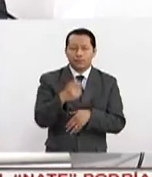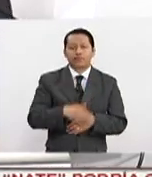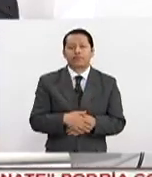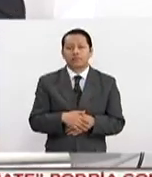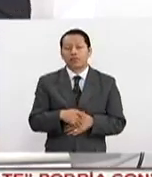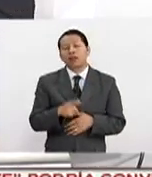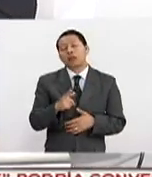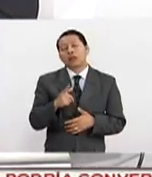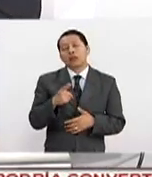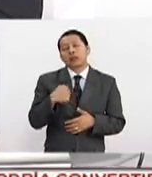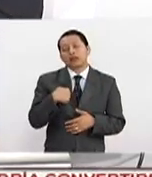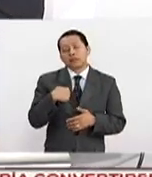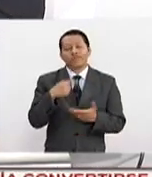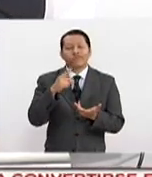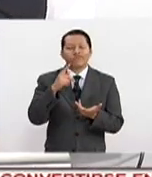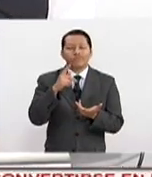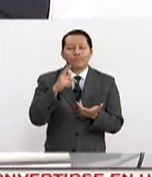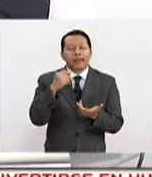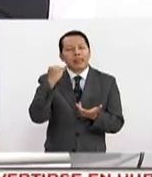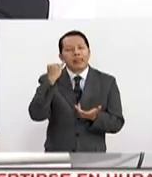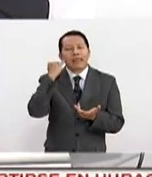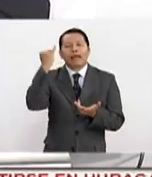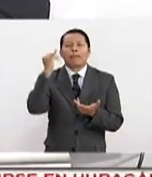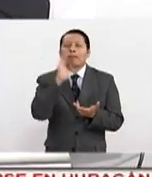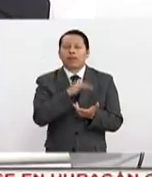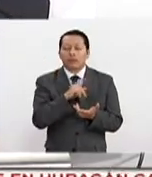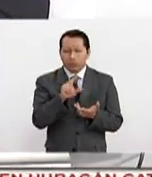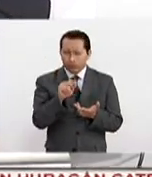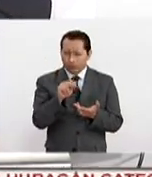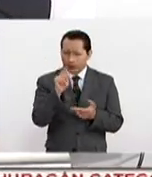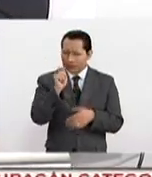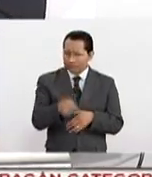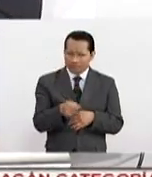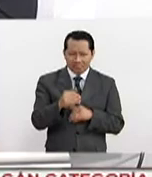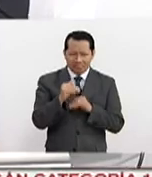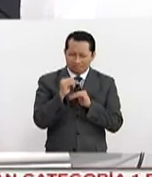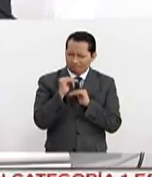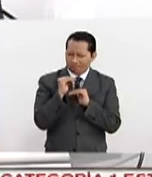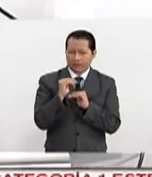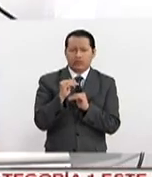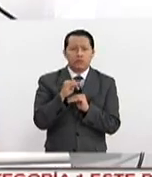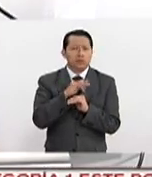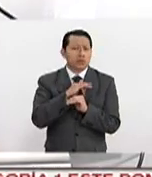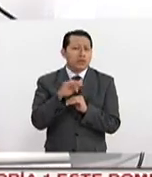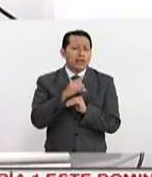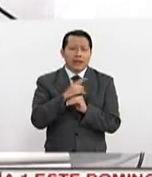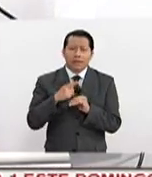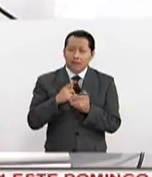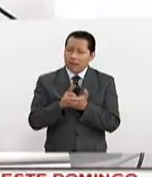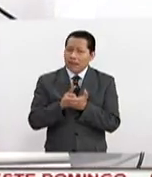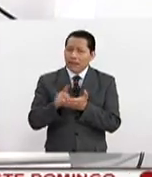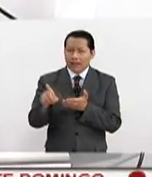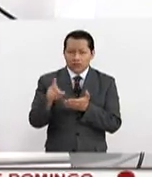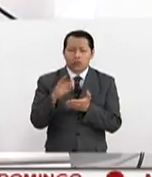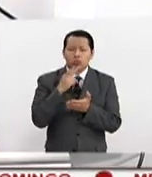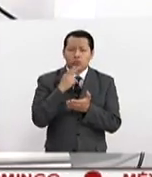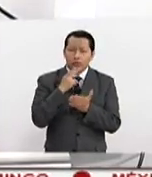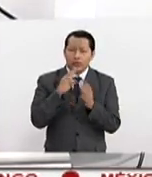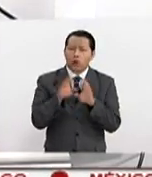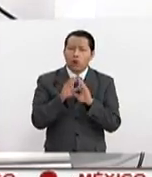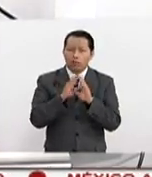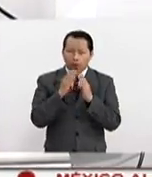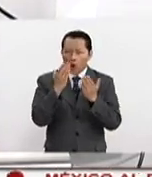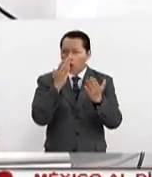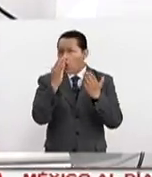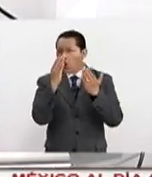una ocurrencia, son apenas lo mínimo desde nuestro punto de vista lo que tendrían derecho usando como